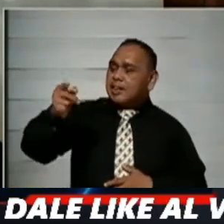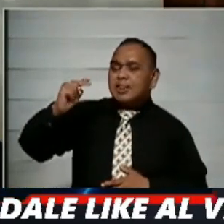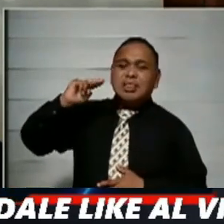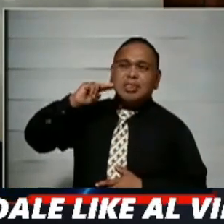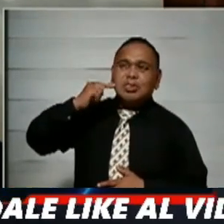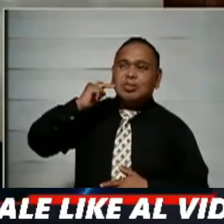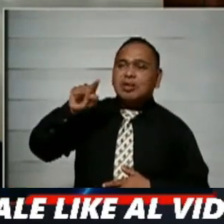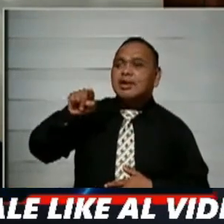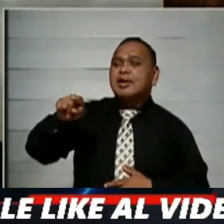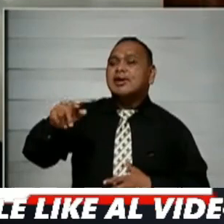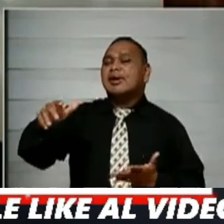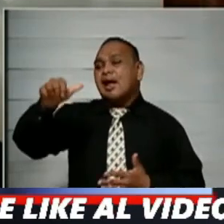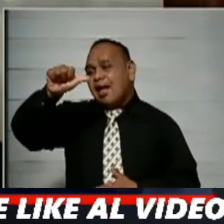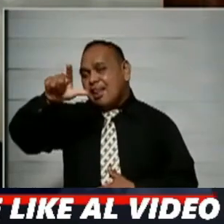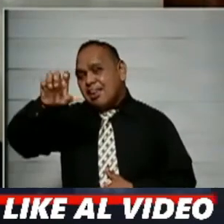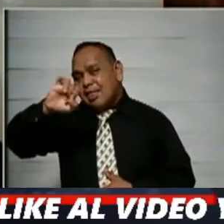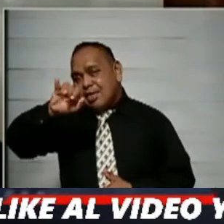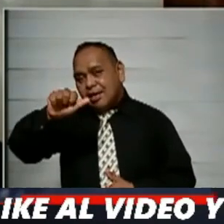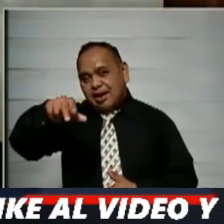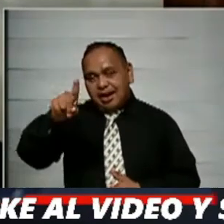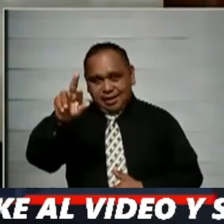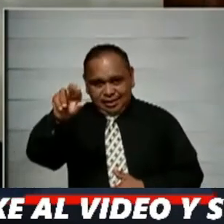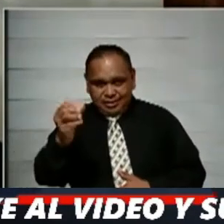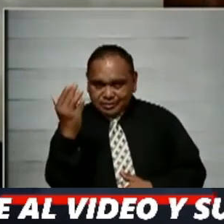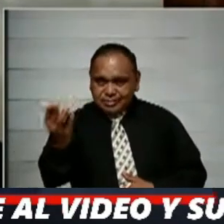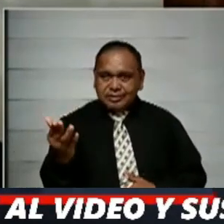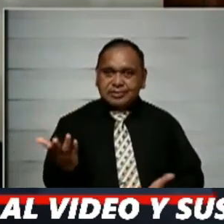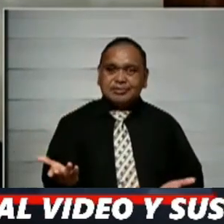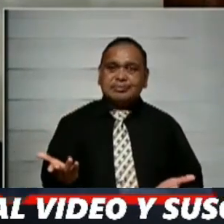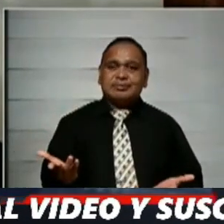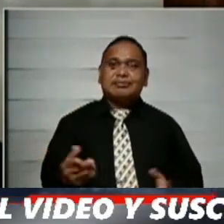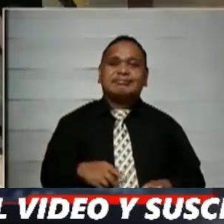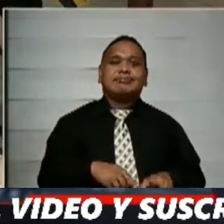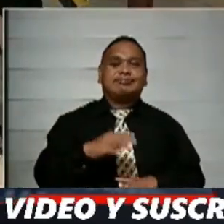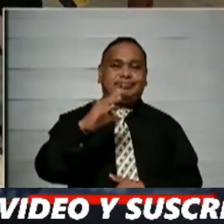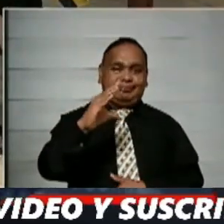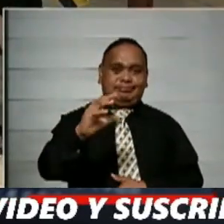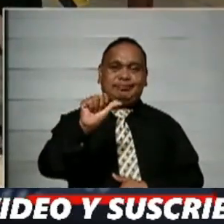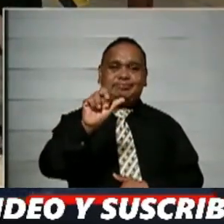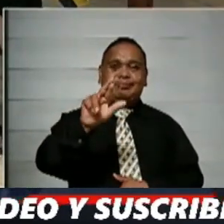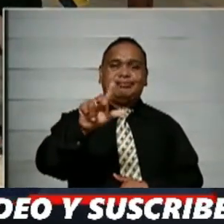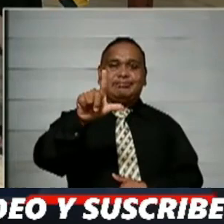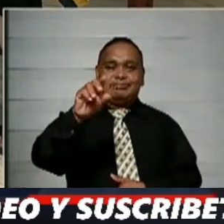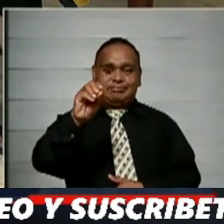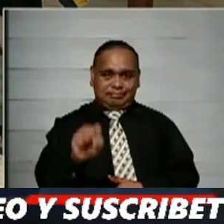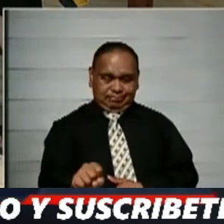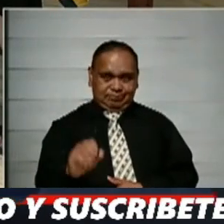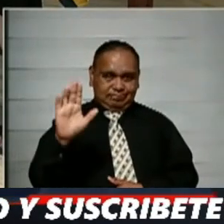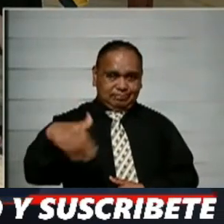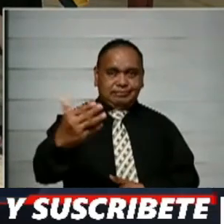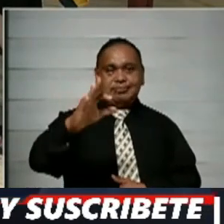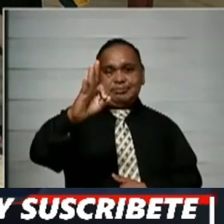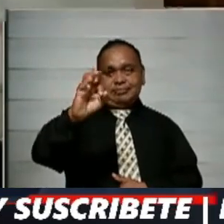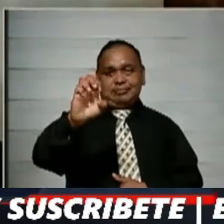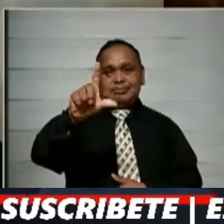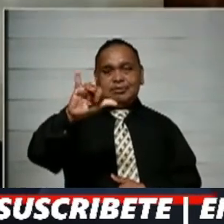a Alejandro, al brother, el señor Carlos Felipe, que aquí en Campeche, y lo lamento porque es